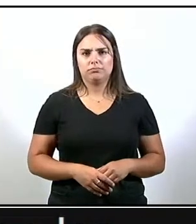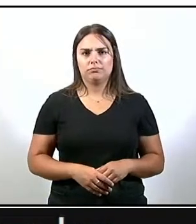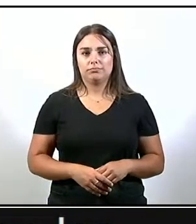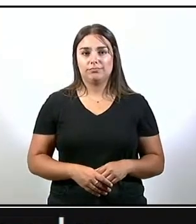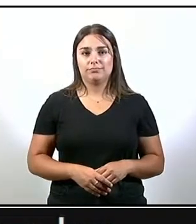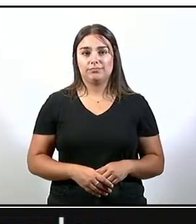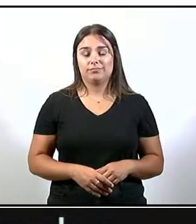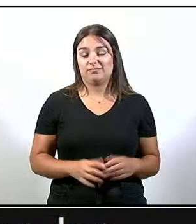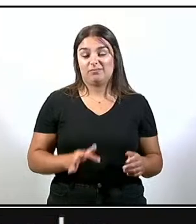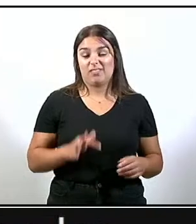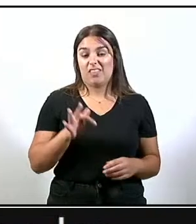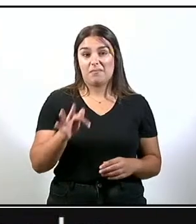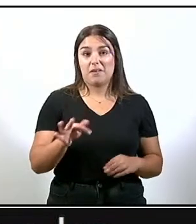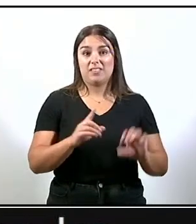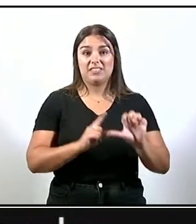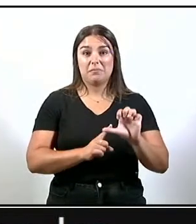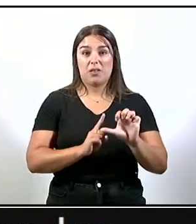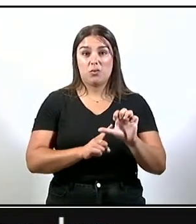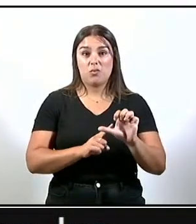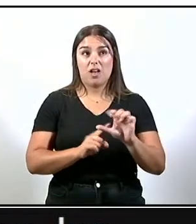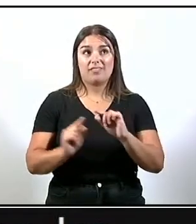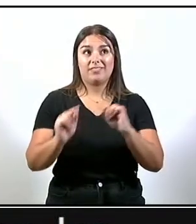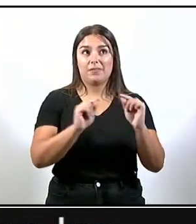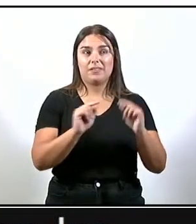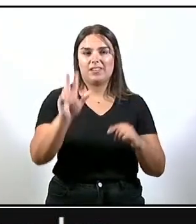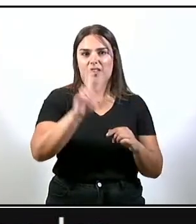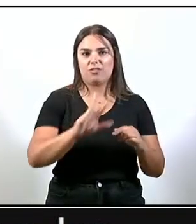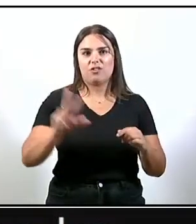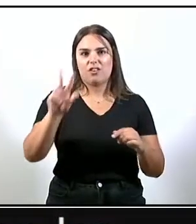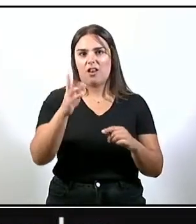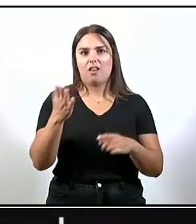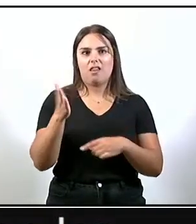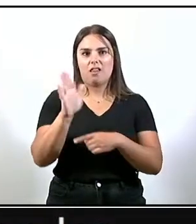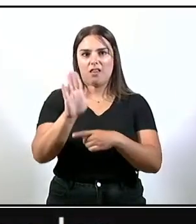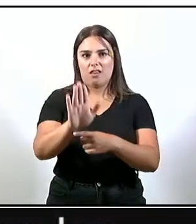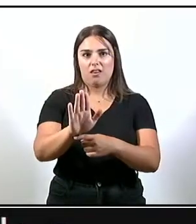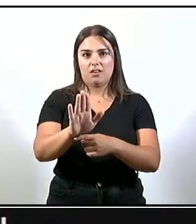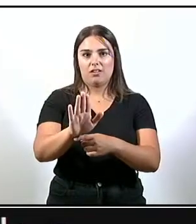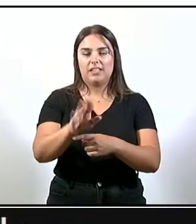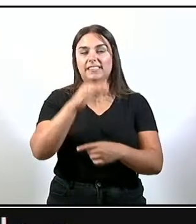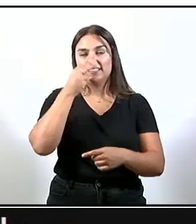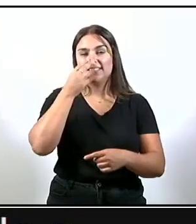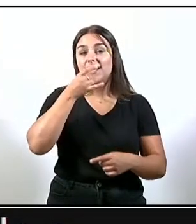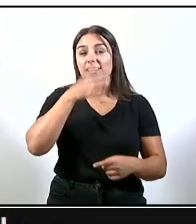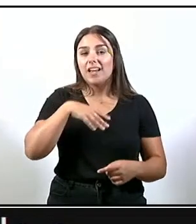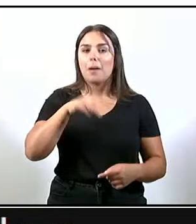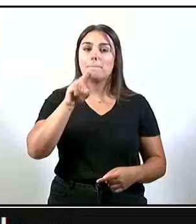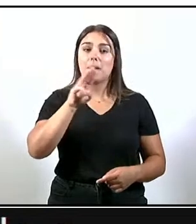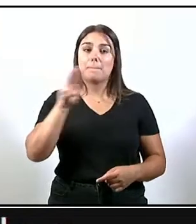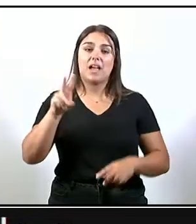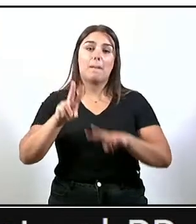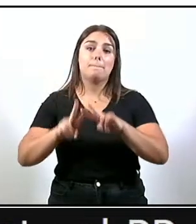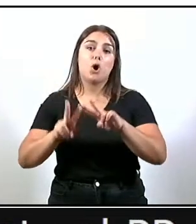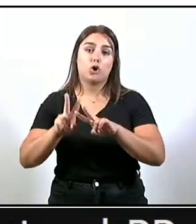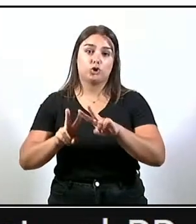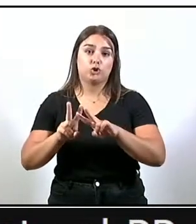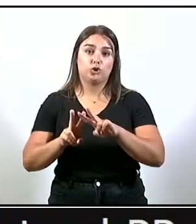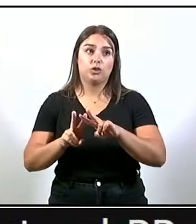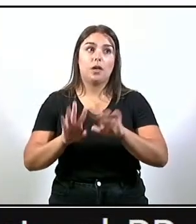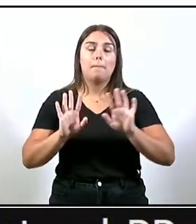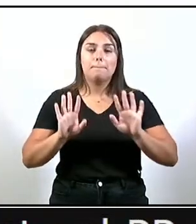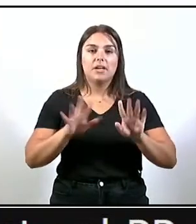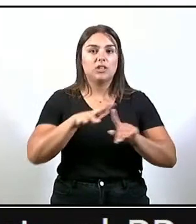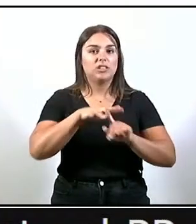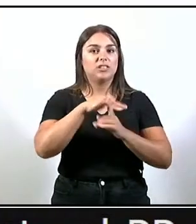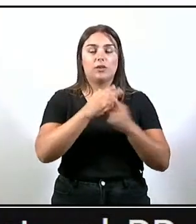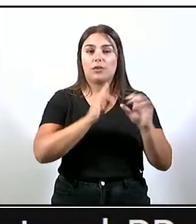Y además trayendo a Extremadura un debate nacional que les importa al PP y a Vox, pero que en nada cambia la vida de